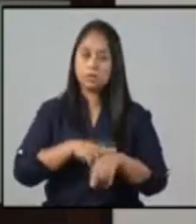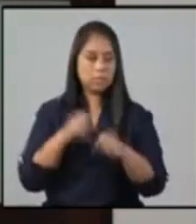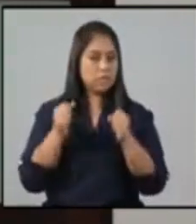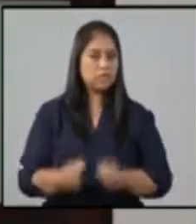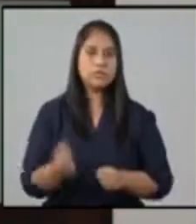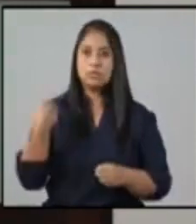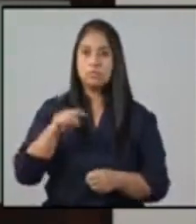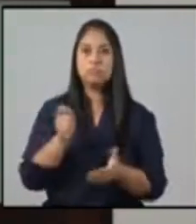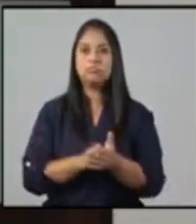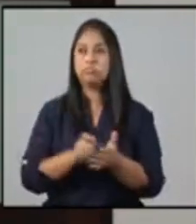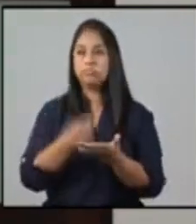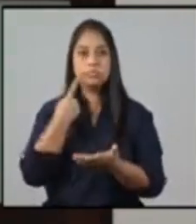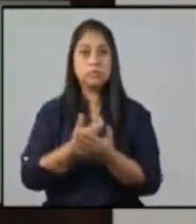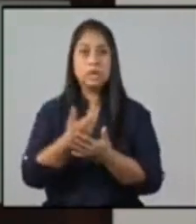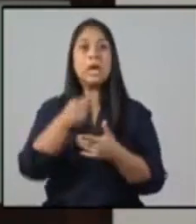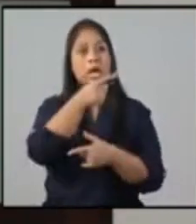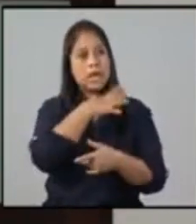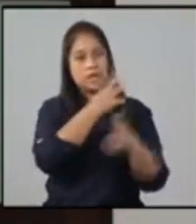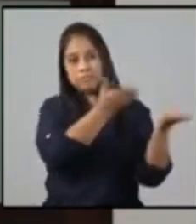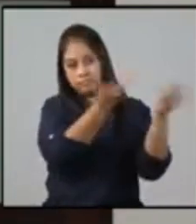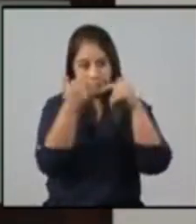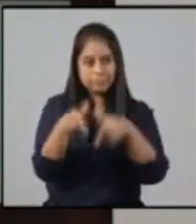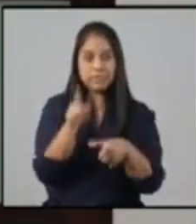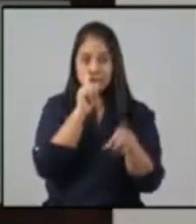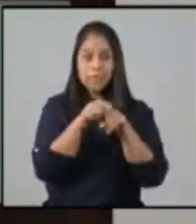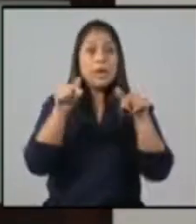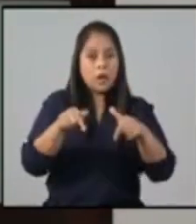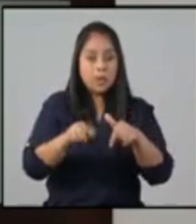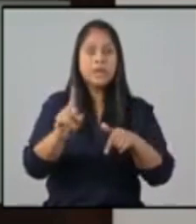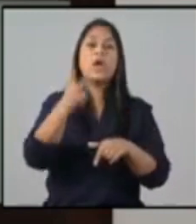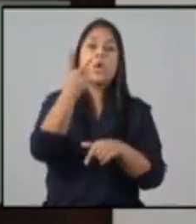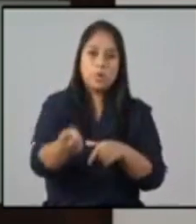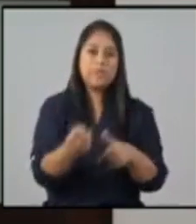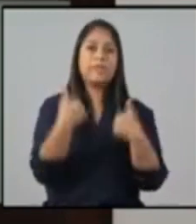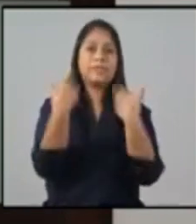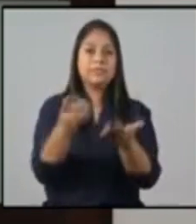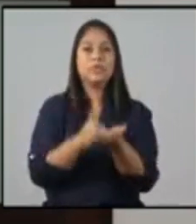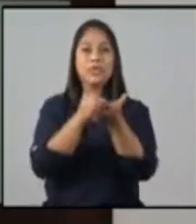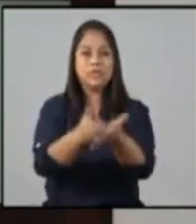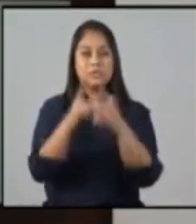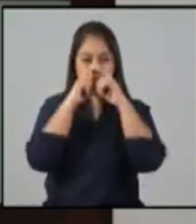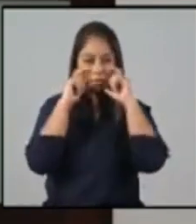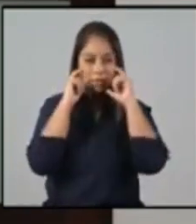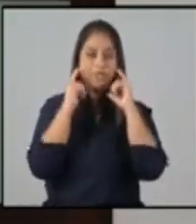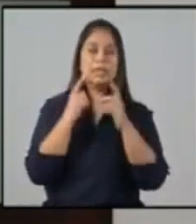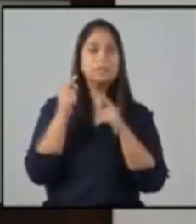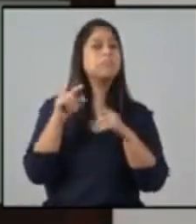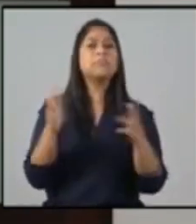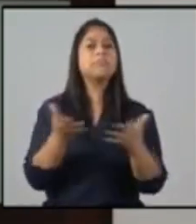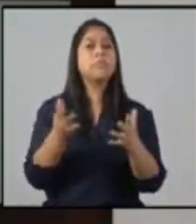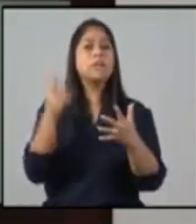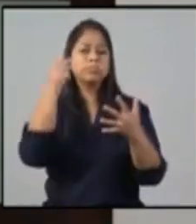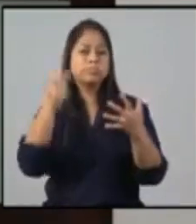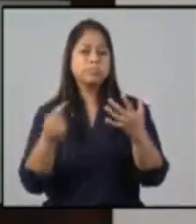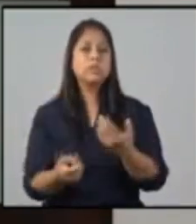Guatemala conseguirlas, conseguimos un buen lote ahí y estamos tramitando en estos días otro donativo de mascarillas de COVID. Todo eso porque teníamos